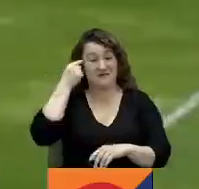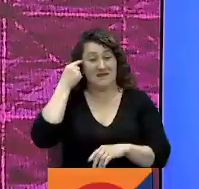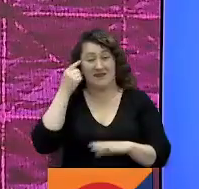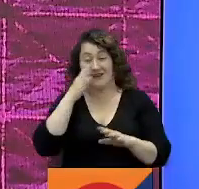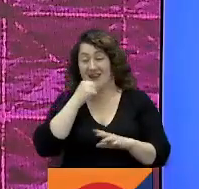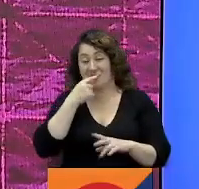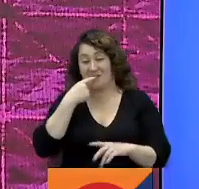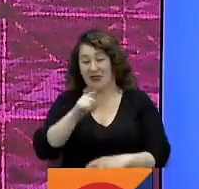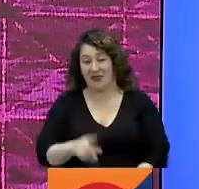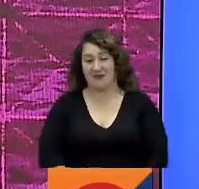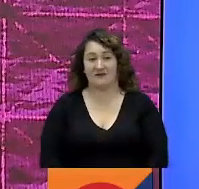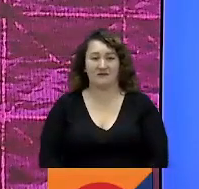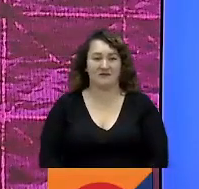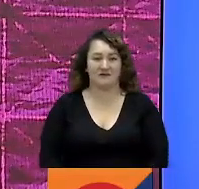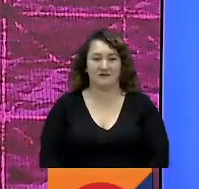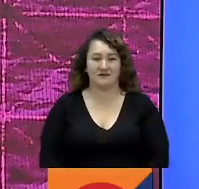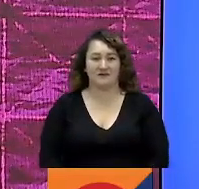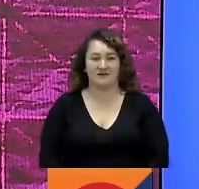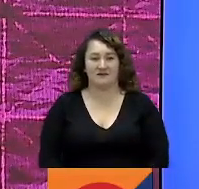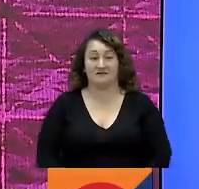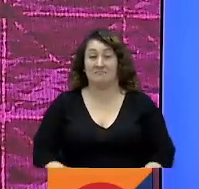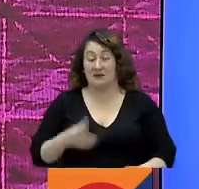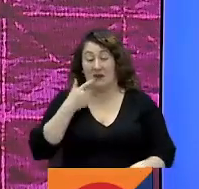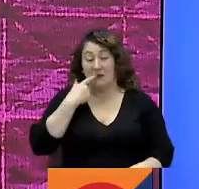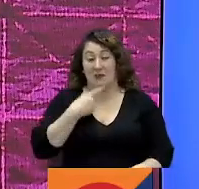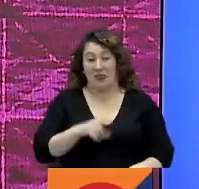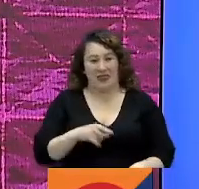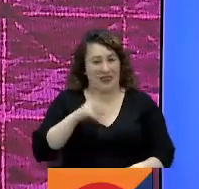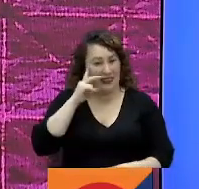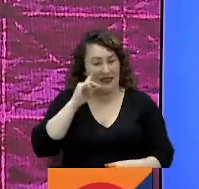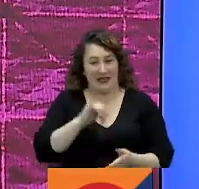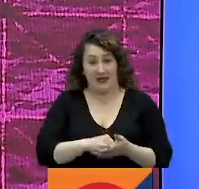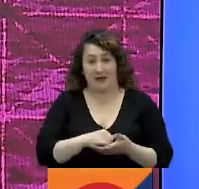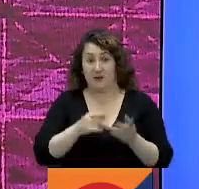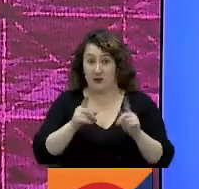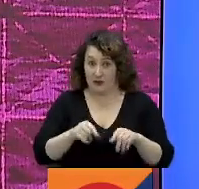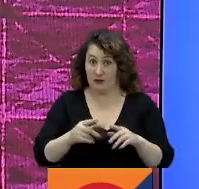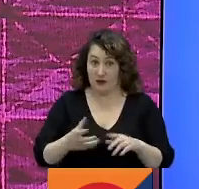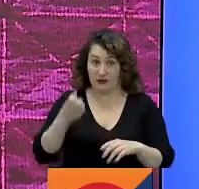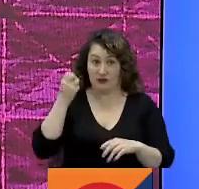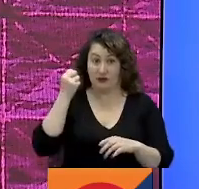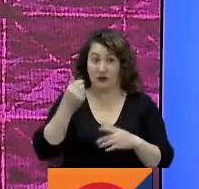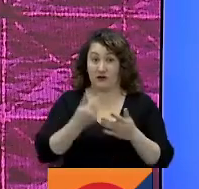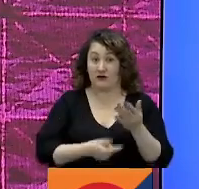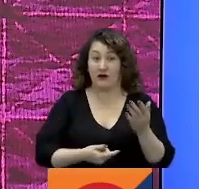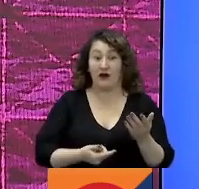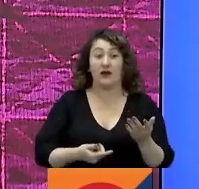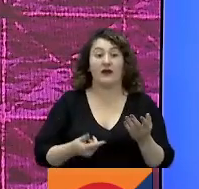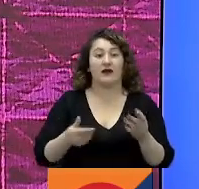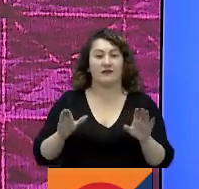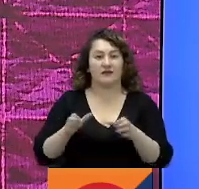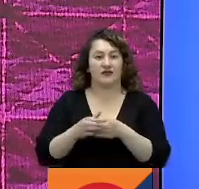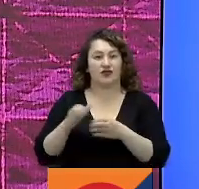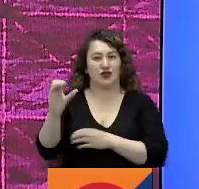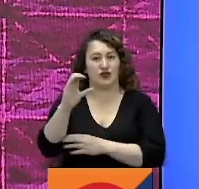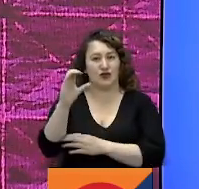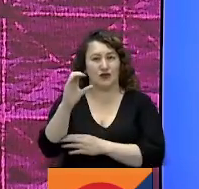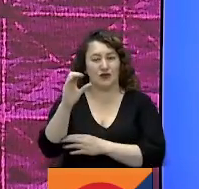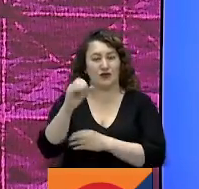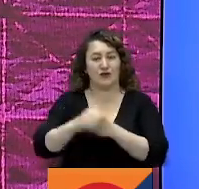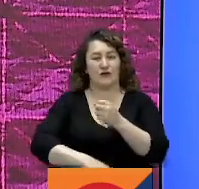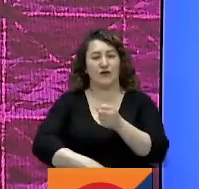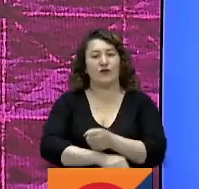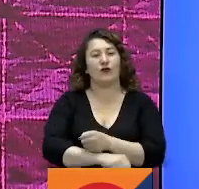insólito. Insólito, increíble. Bueno, lo que es increíble, pero también histórico, es lo que sucede con la Selección Colombia de fútbol playa,